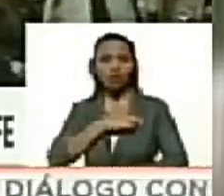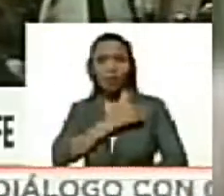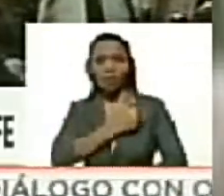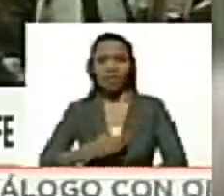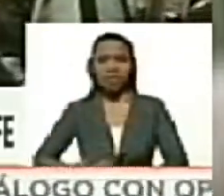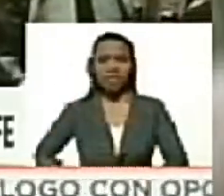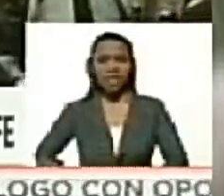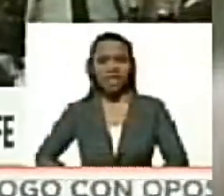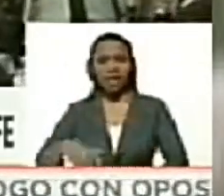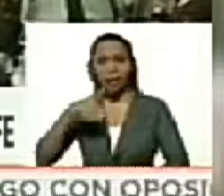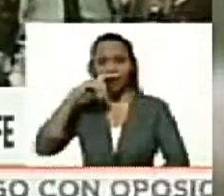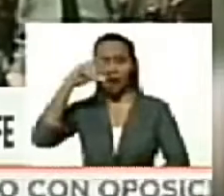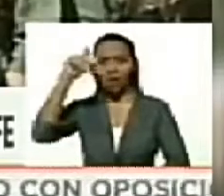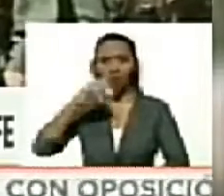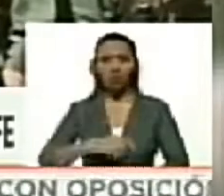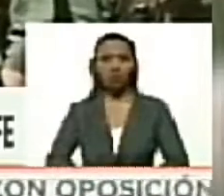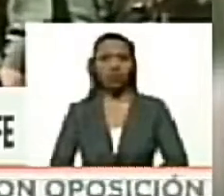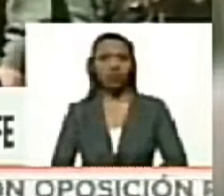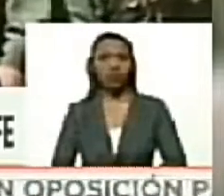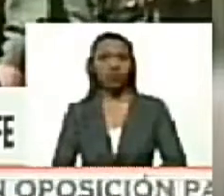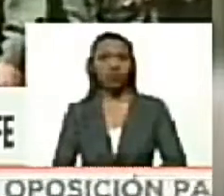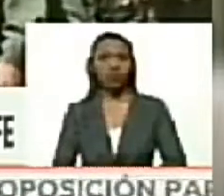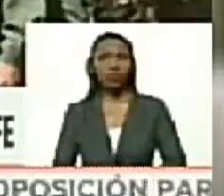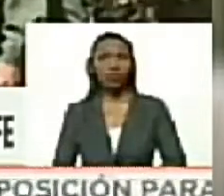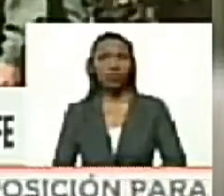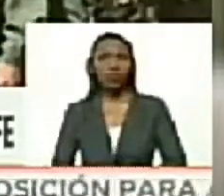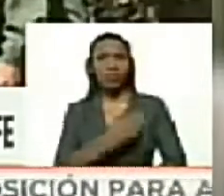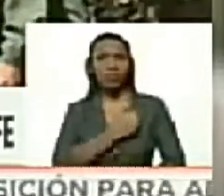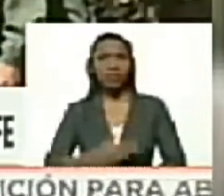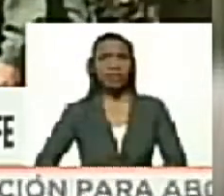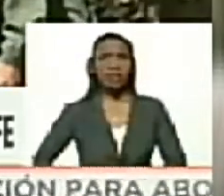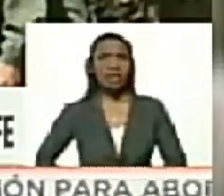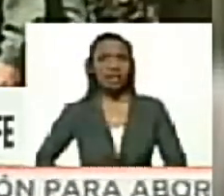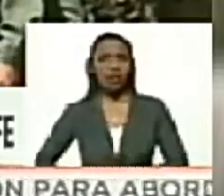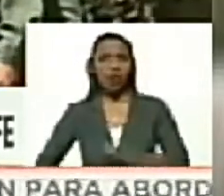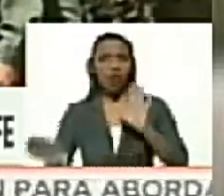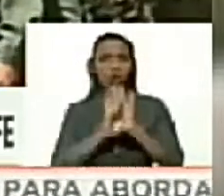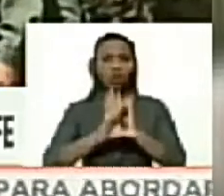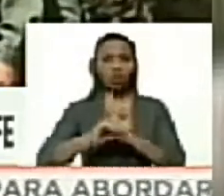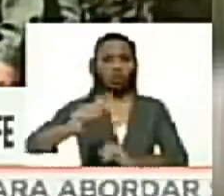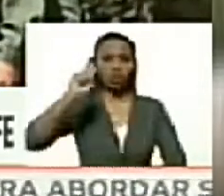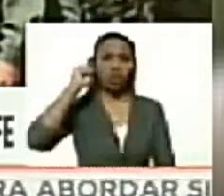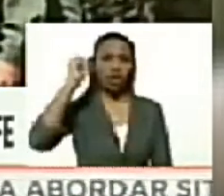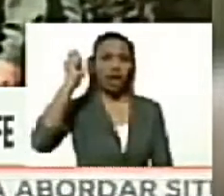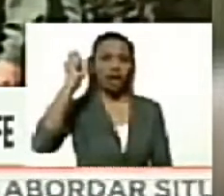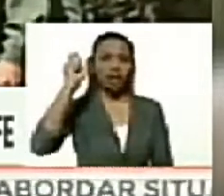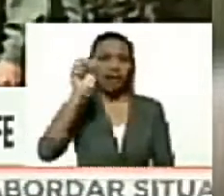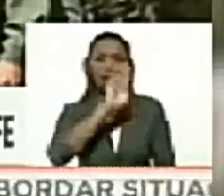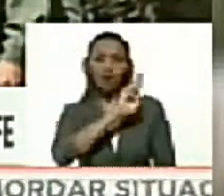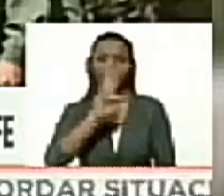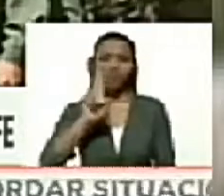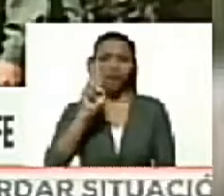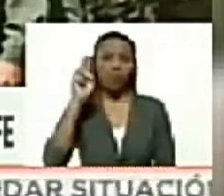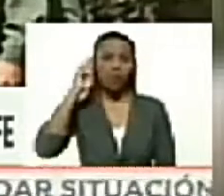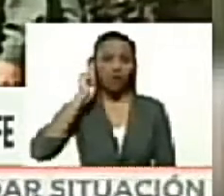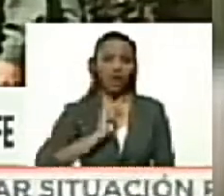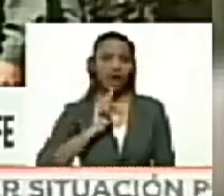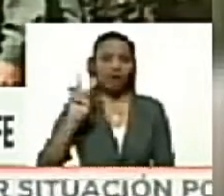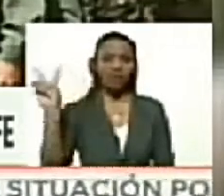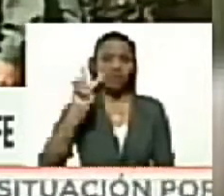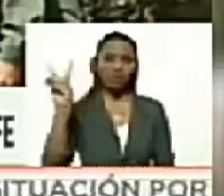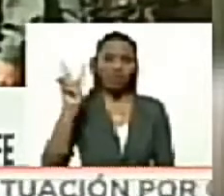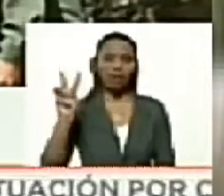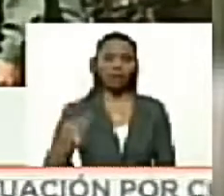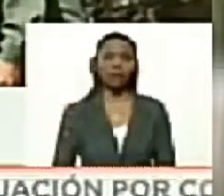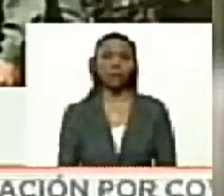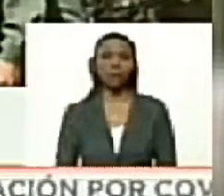O ese sistema tiránico. Ya es otra cosa, ya son responsabilidad de cada quien. ¿Tú piensas, ¿tú piensas que